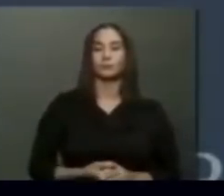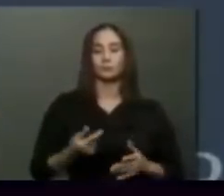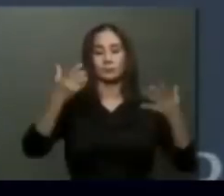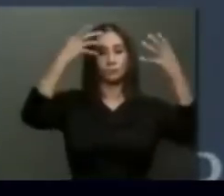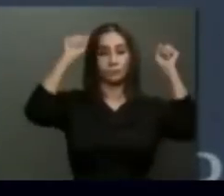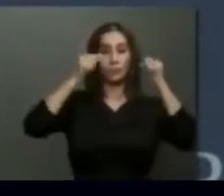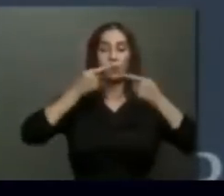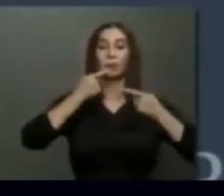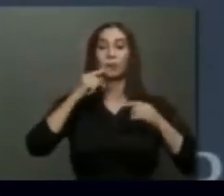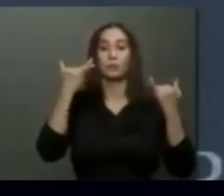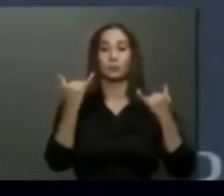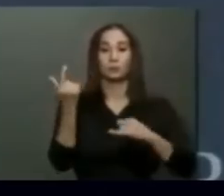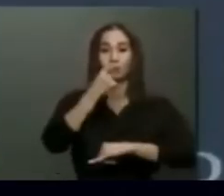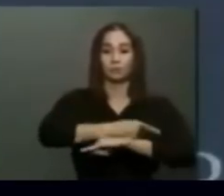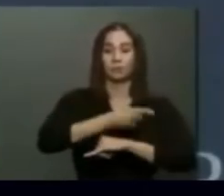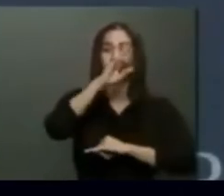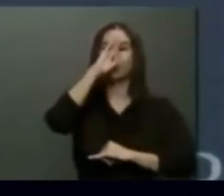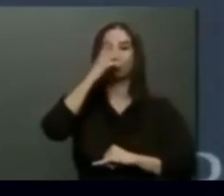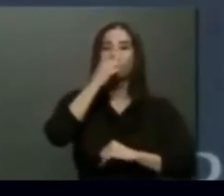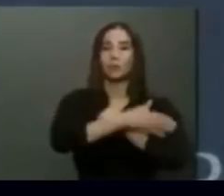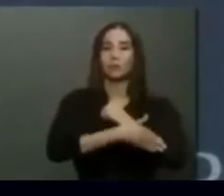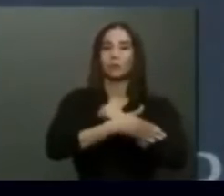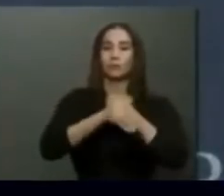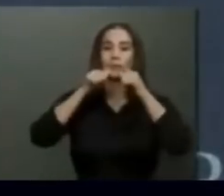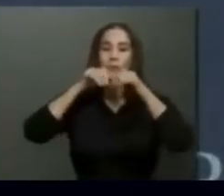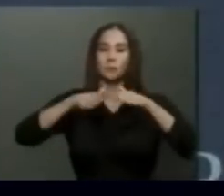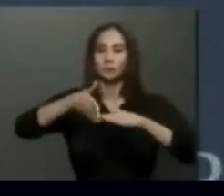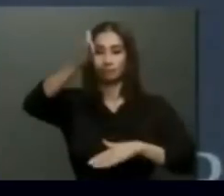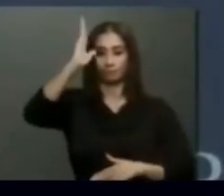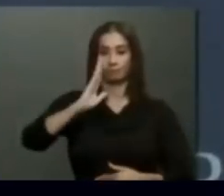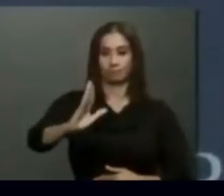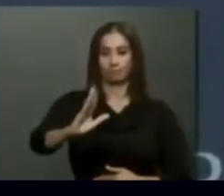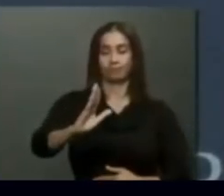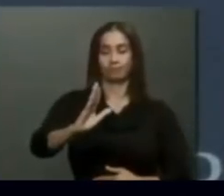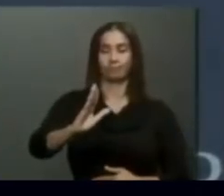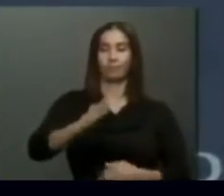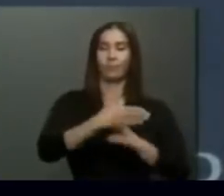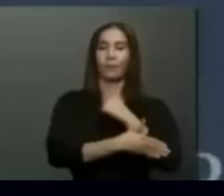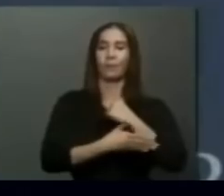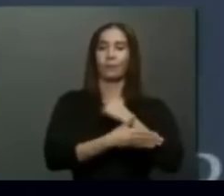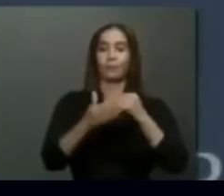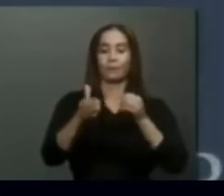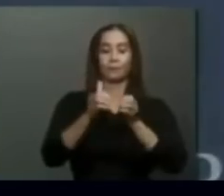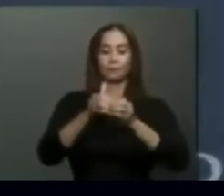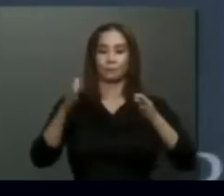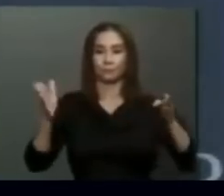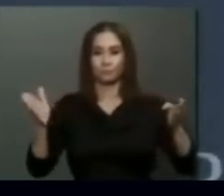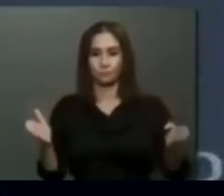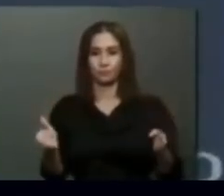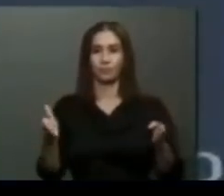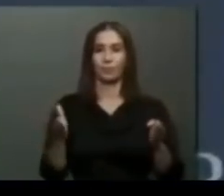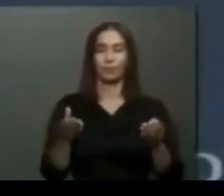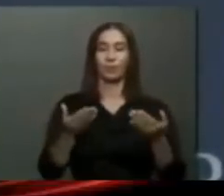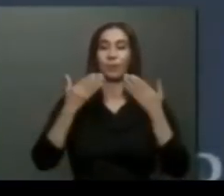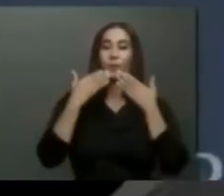podemos decir que hoy en día República Dominicana es un país bendito por Dios. Un país que está totalmente abierto, con